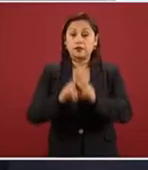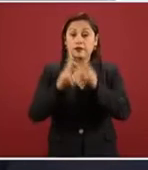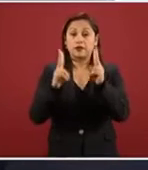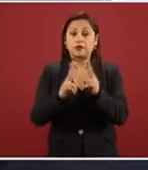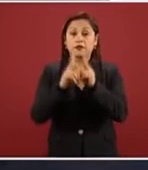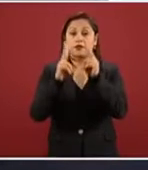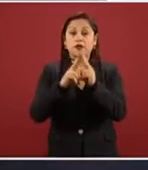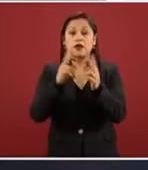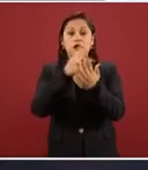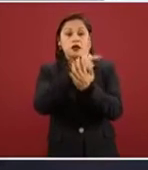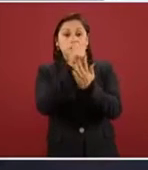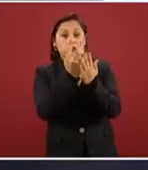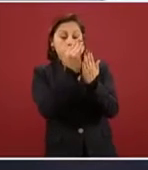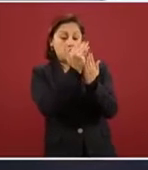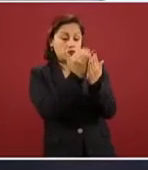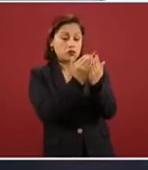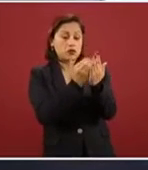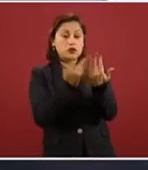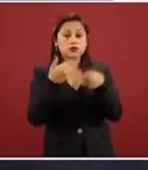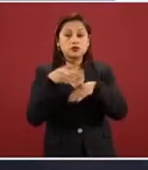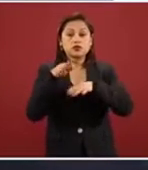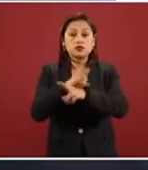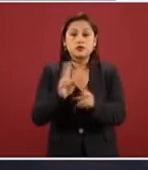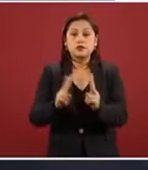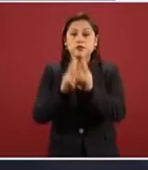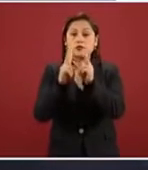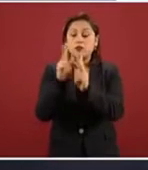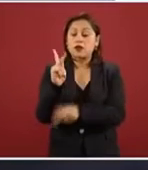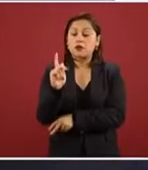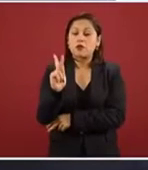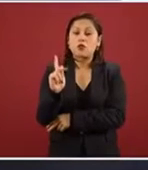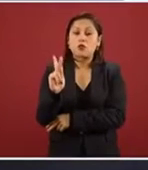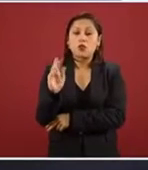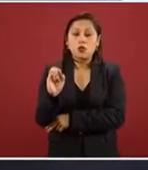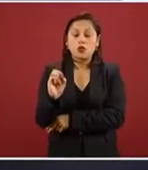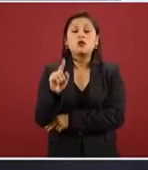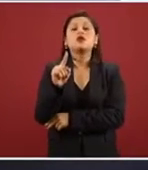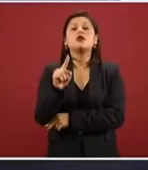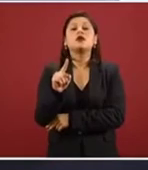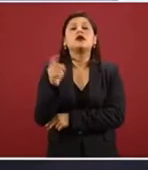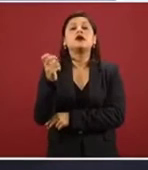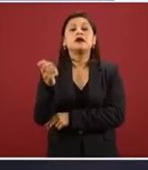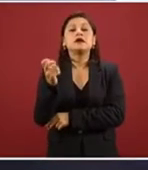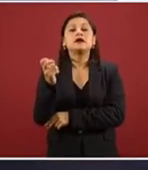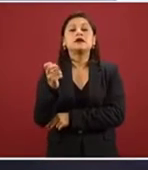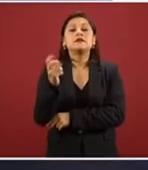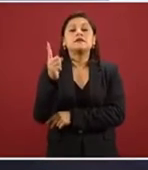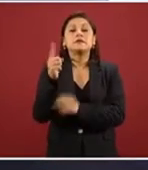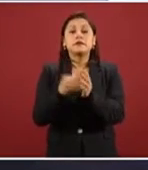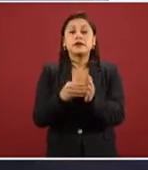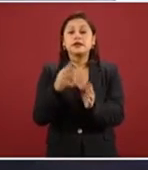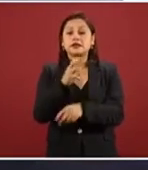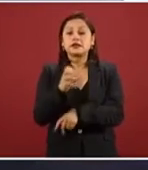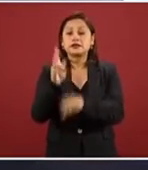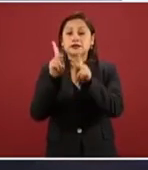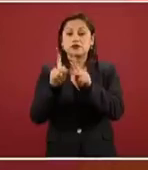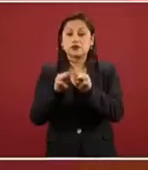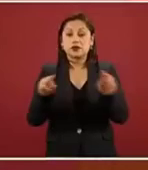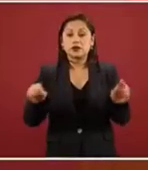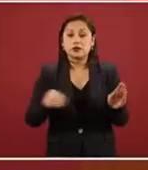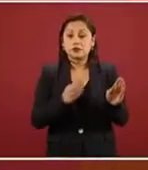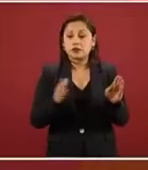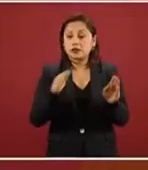planes operativos del volcán Popocatépetl, la revisión de los 1.300 kilómetros de rutas